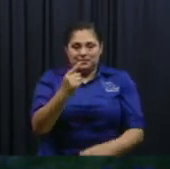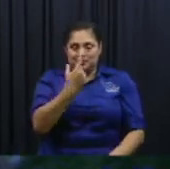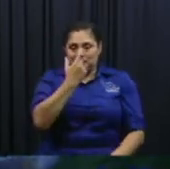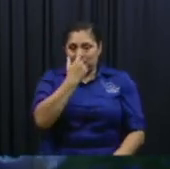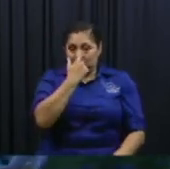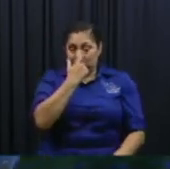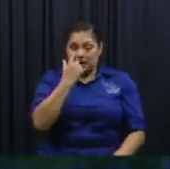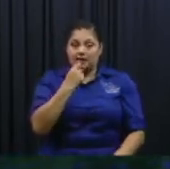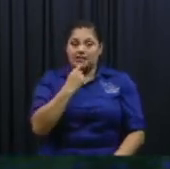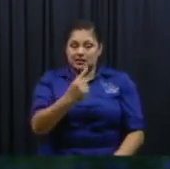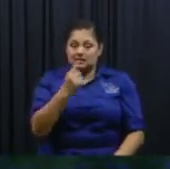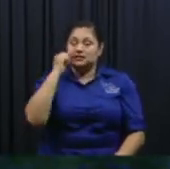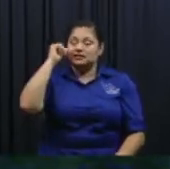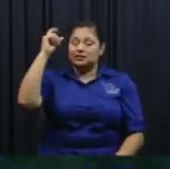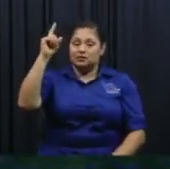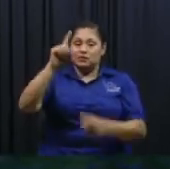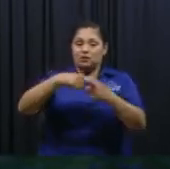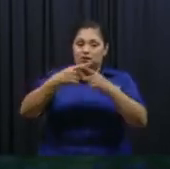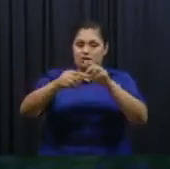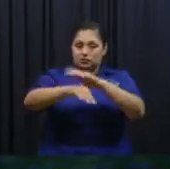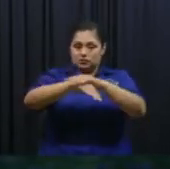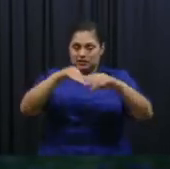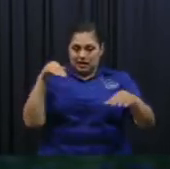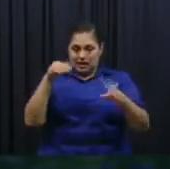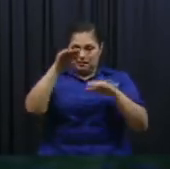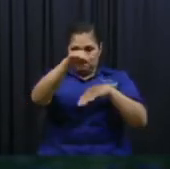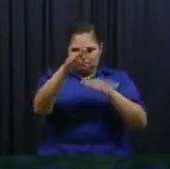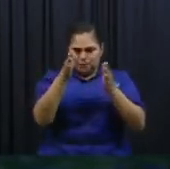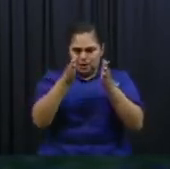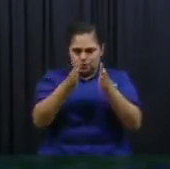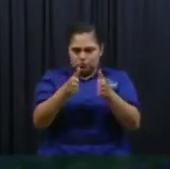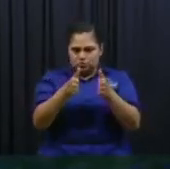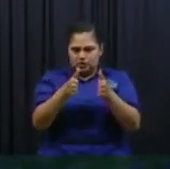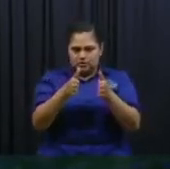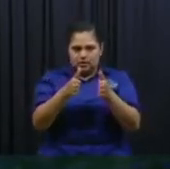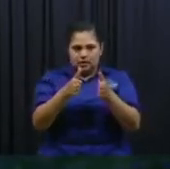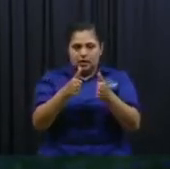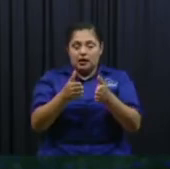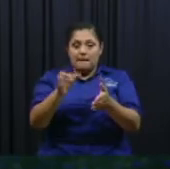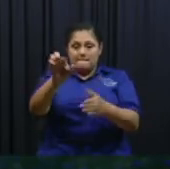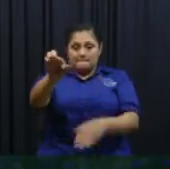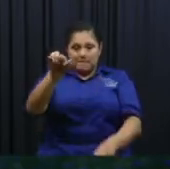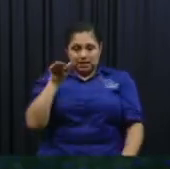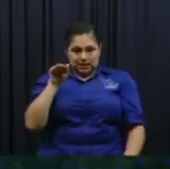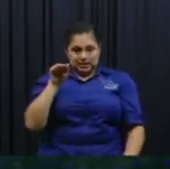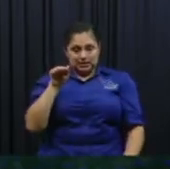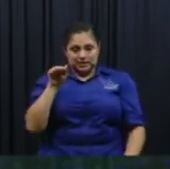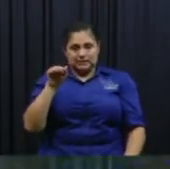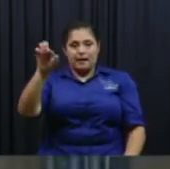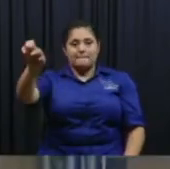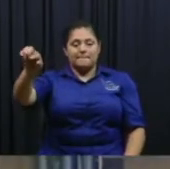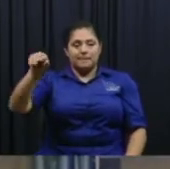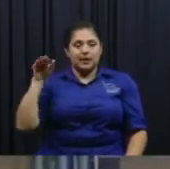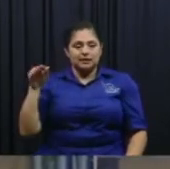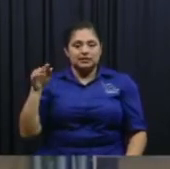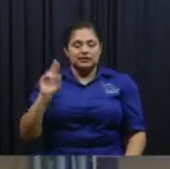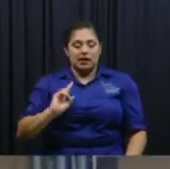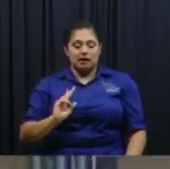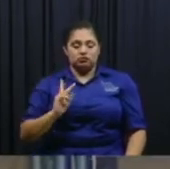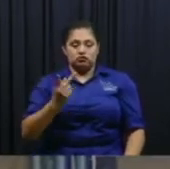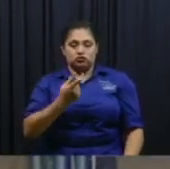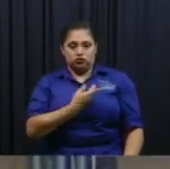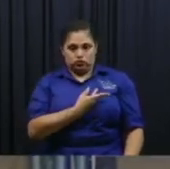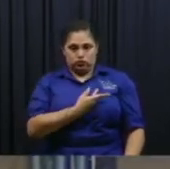palabra que menciona cuando él sale de la tumba y se presenta ante los discípulos es Paz a